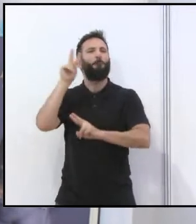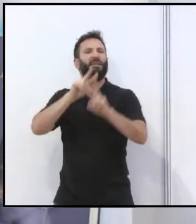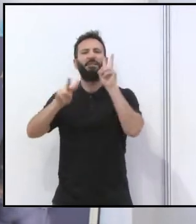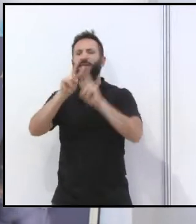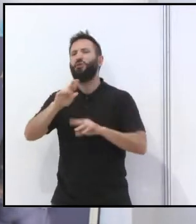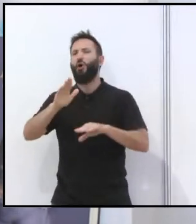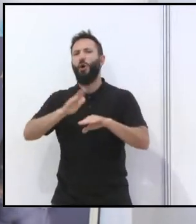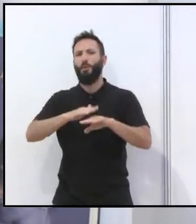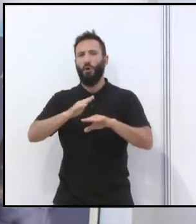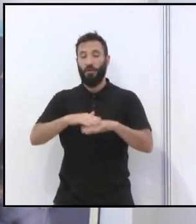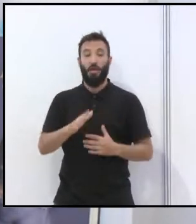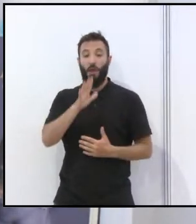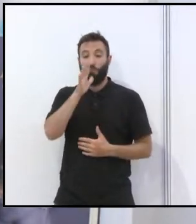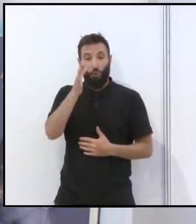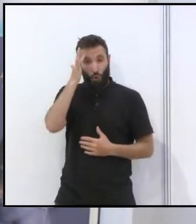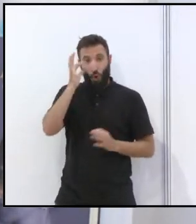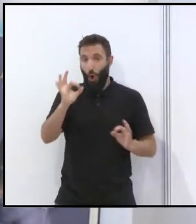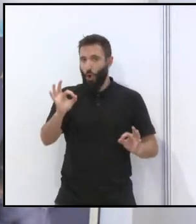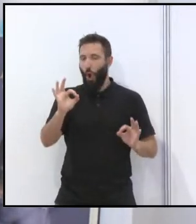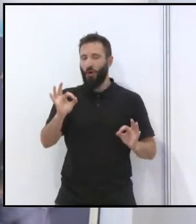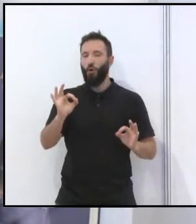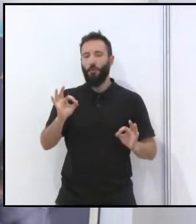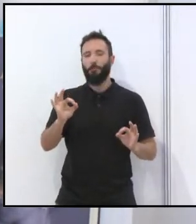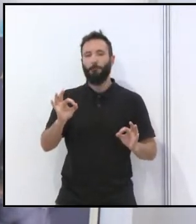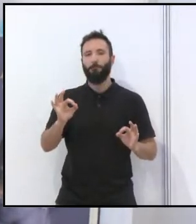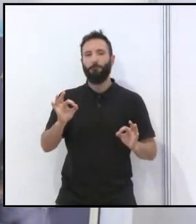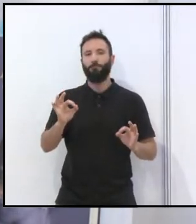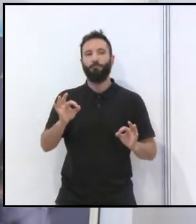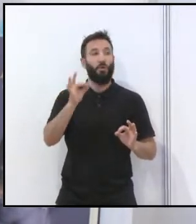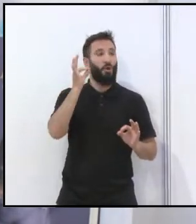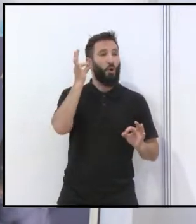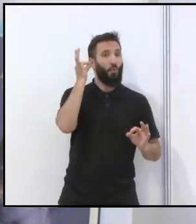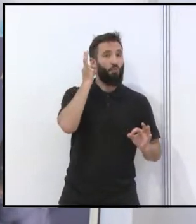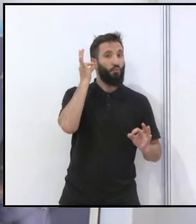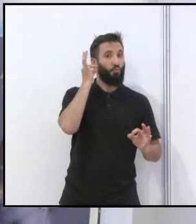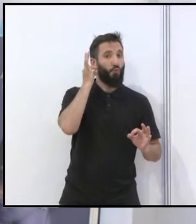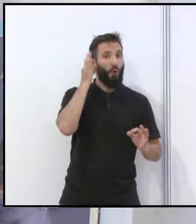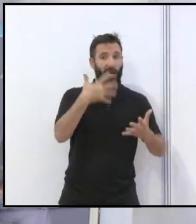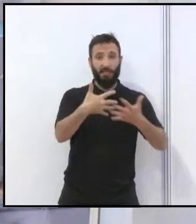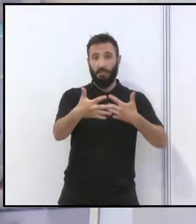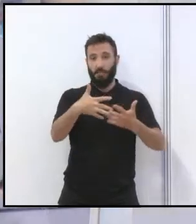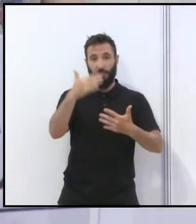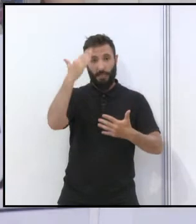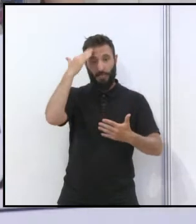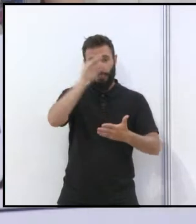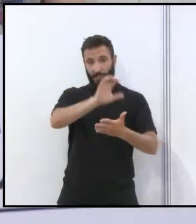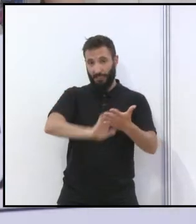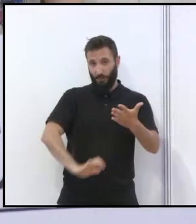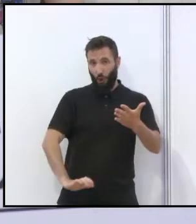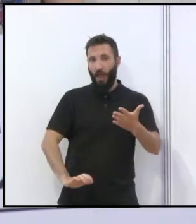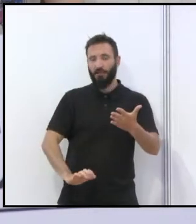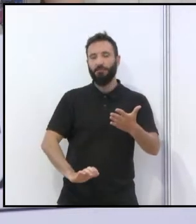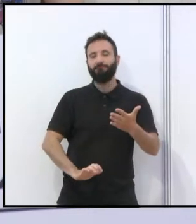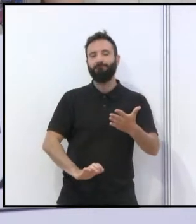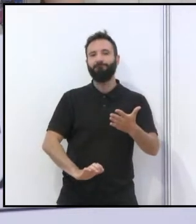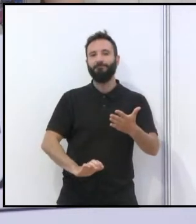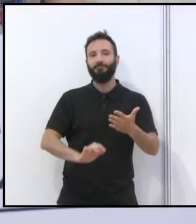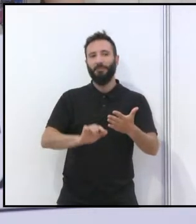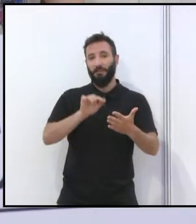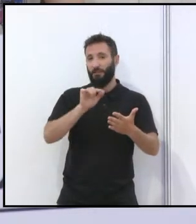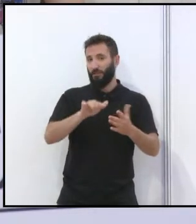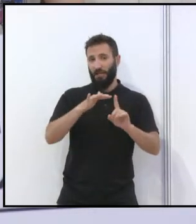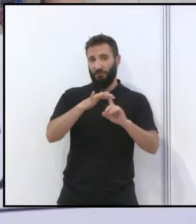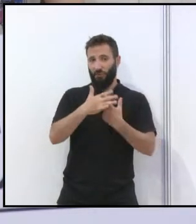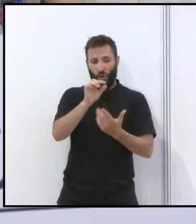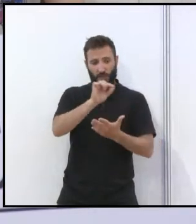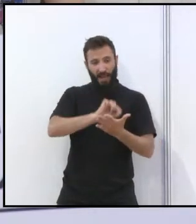evidentemente tiene relación con las mujeres, con las escritoras. con lo que está sucediendo en la